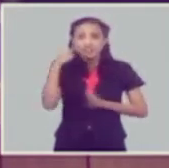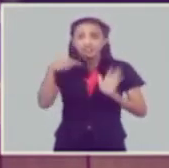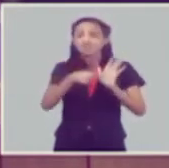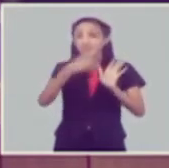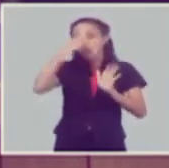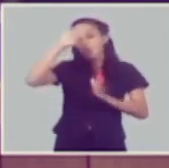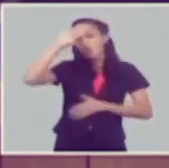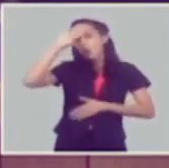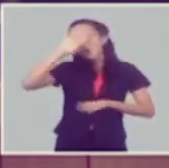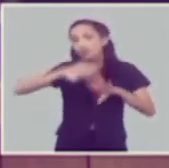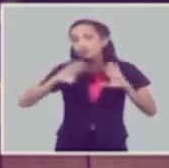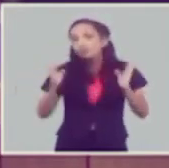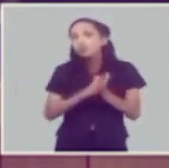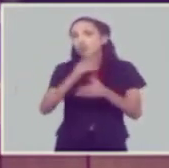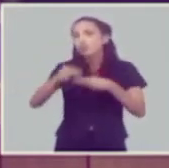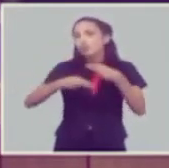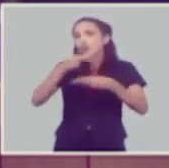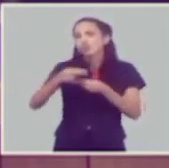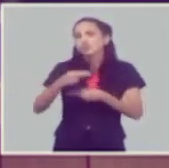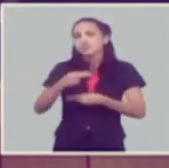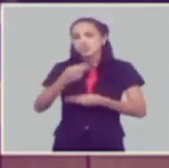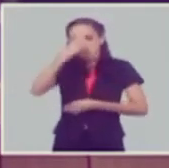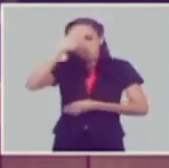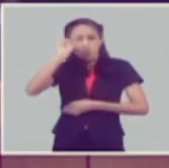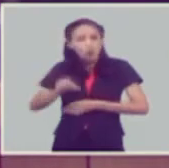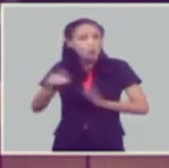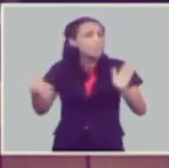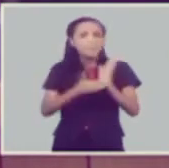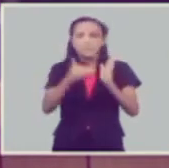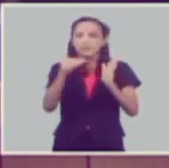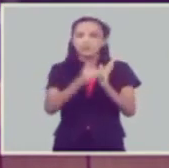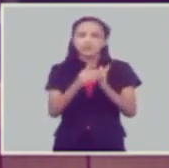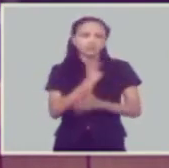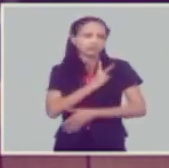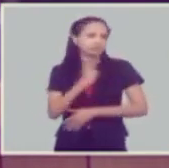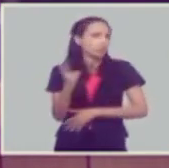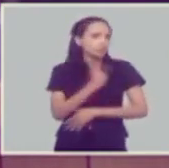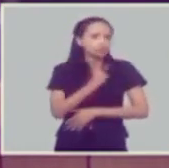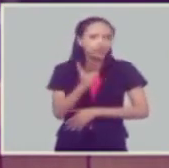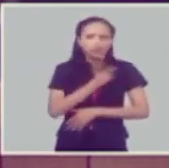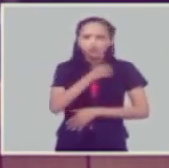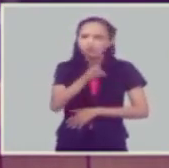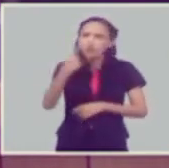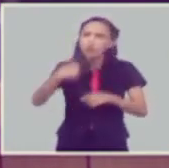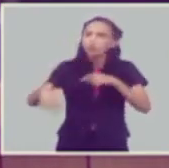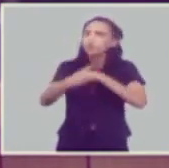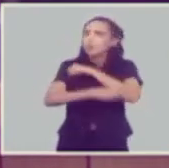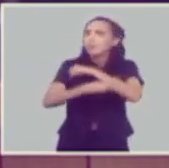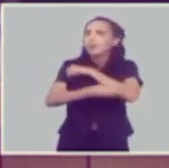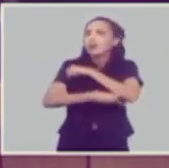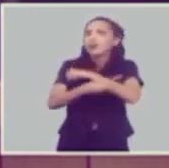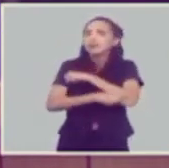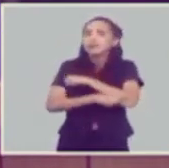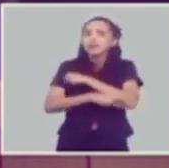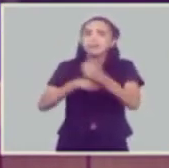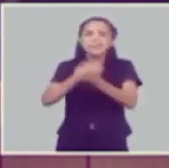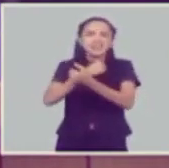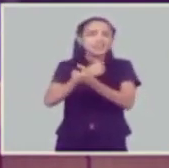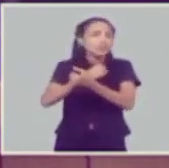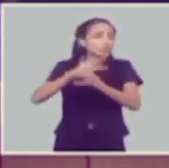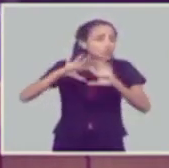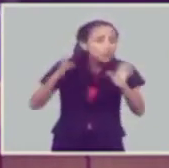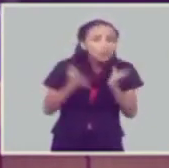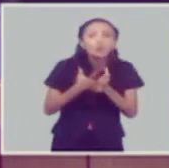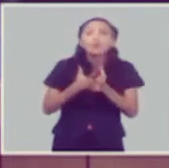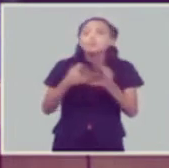miles de cubanos que acudieron voluntariamente a otras tierras a enfrentar el peligro y a honrar el código